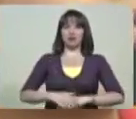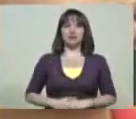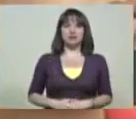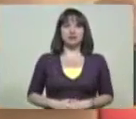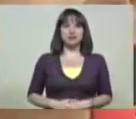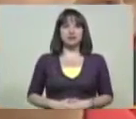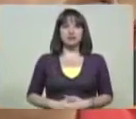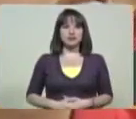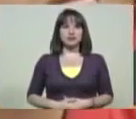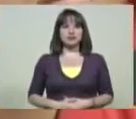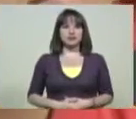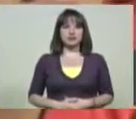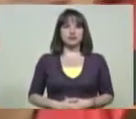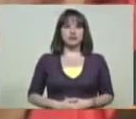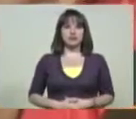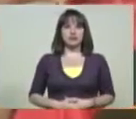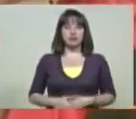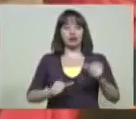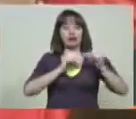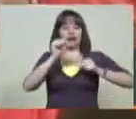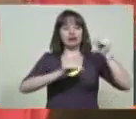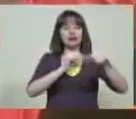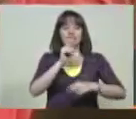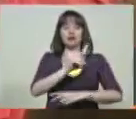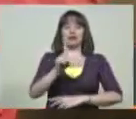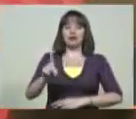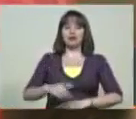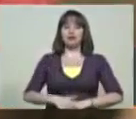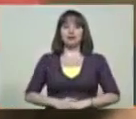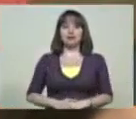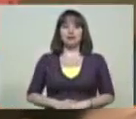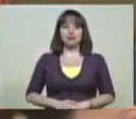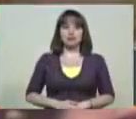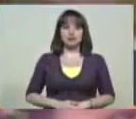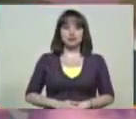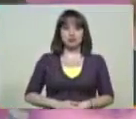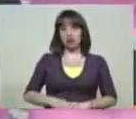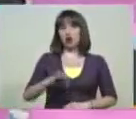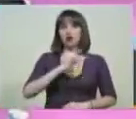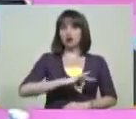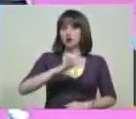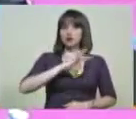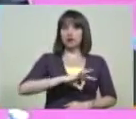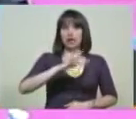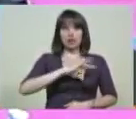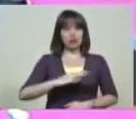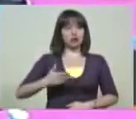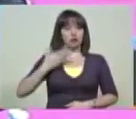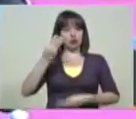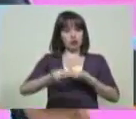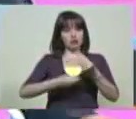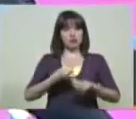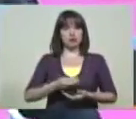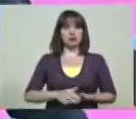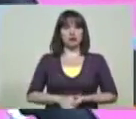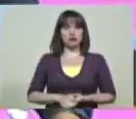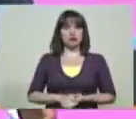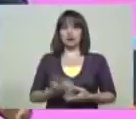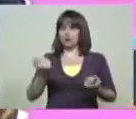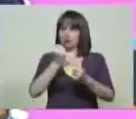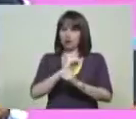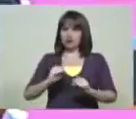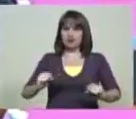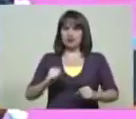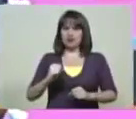del siglo 21 socialista como tiene que ser ser imposible no ser